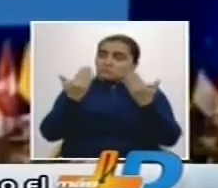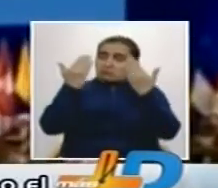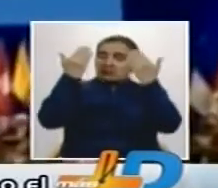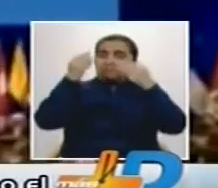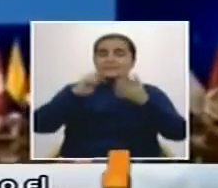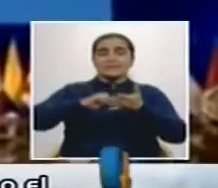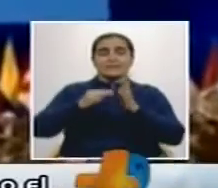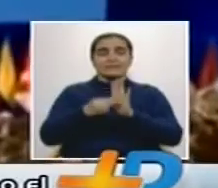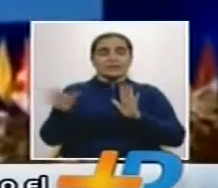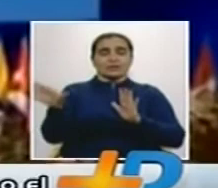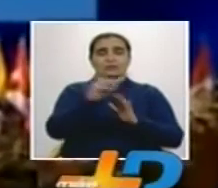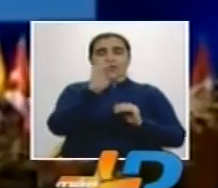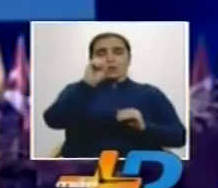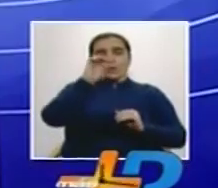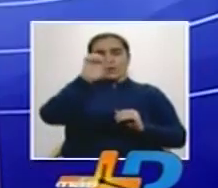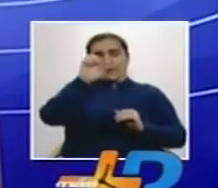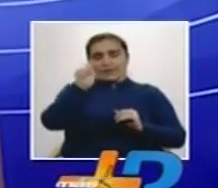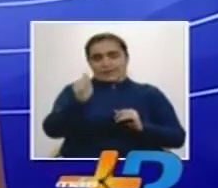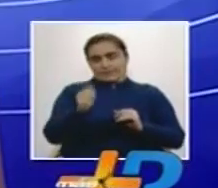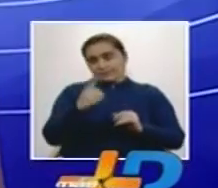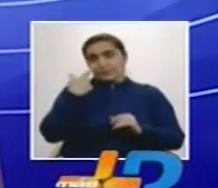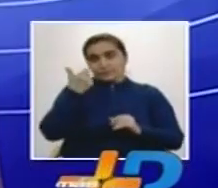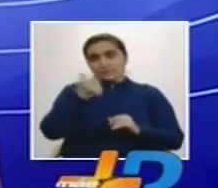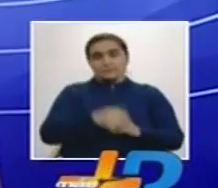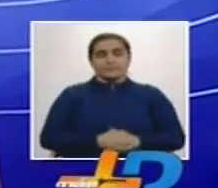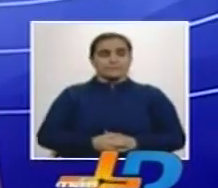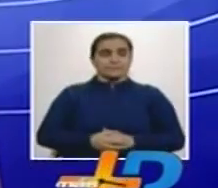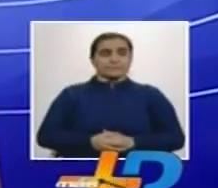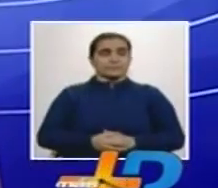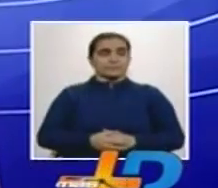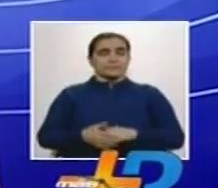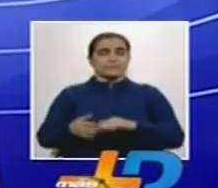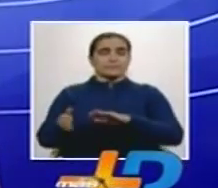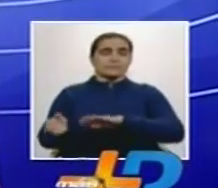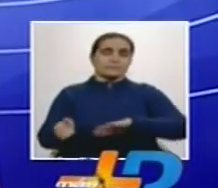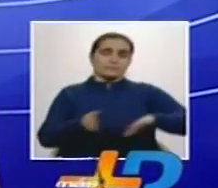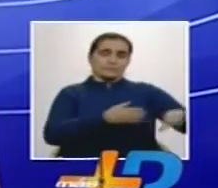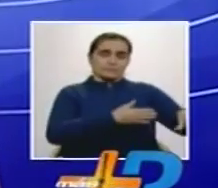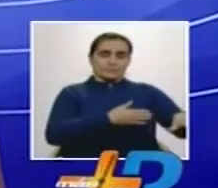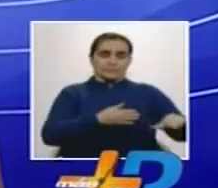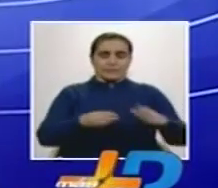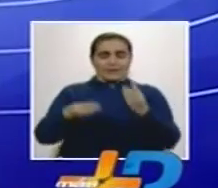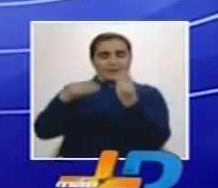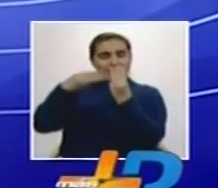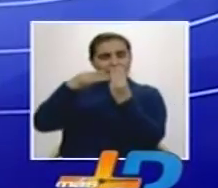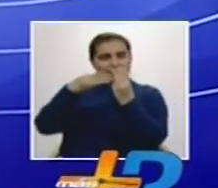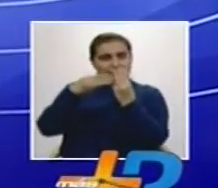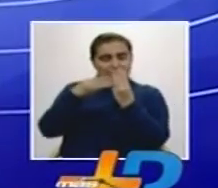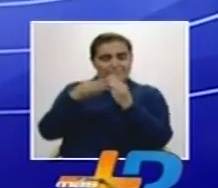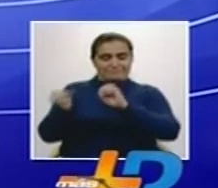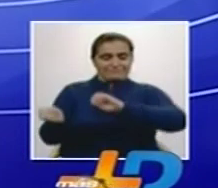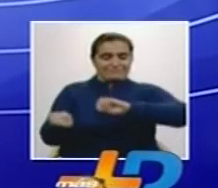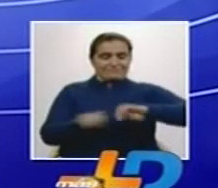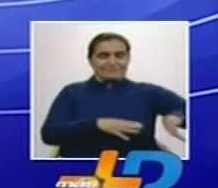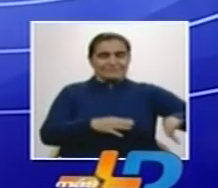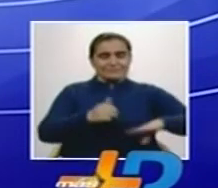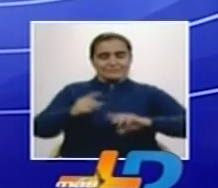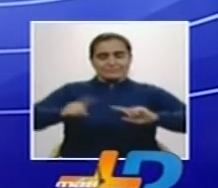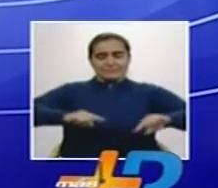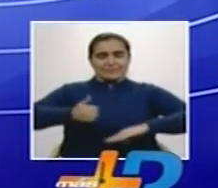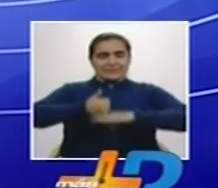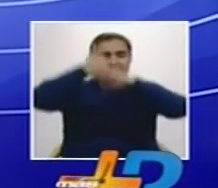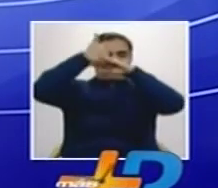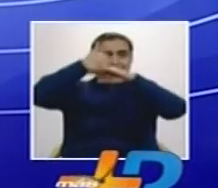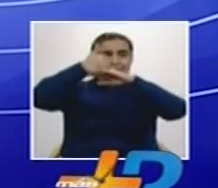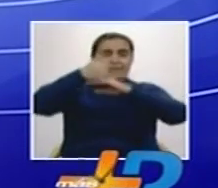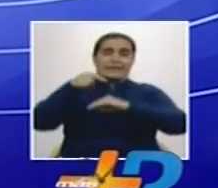de la Organización de Estados Americanos. Tras la renuncia del gerente de Mcali, Oscar Pardo, son varias las investigaciones que deberá enfrentar